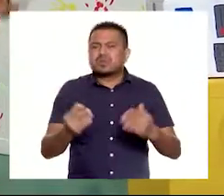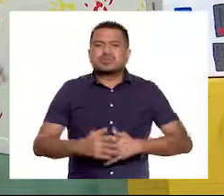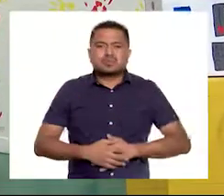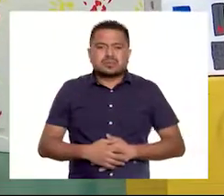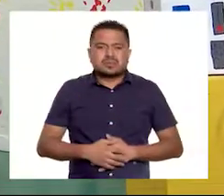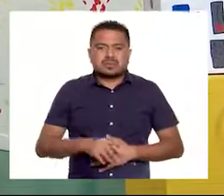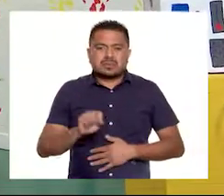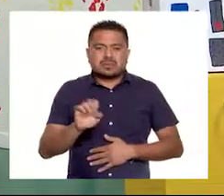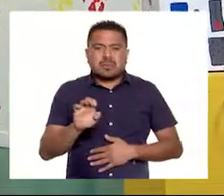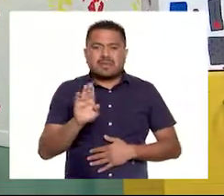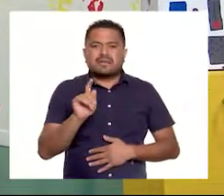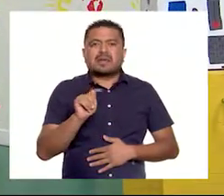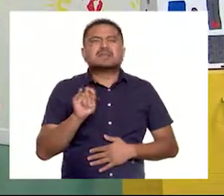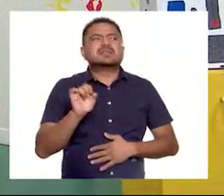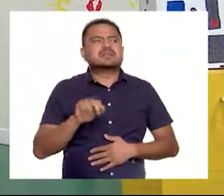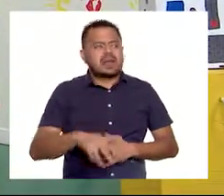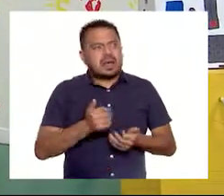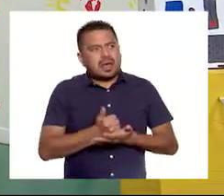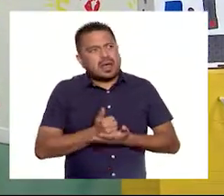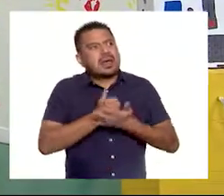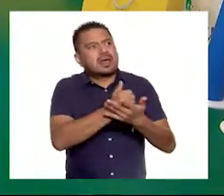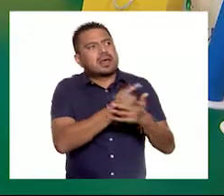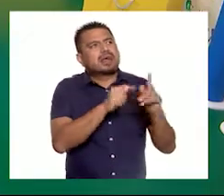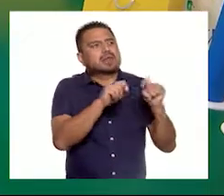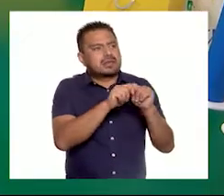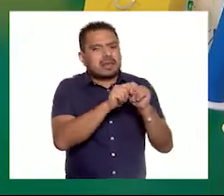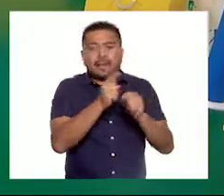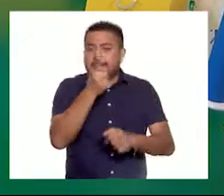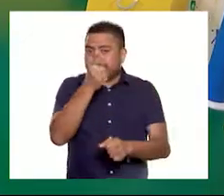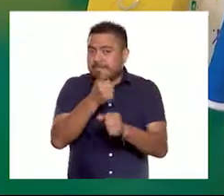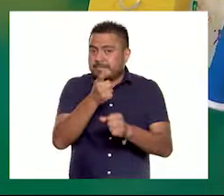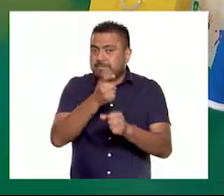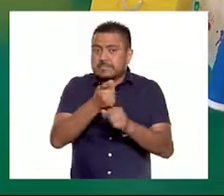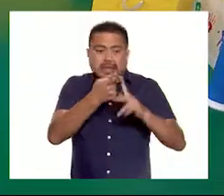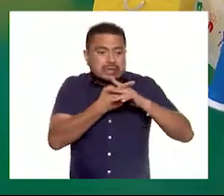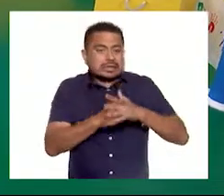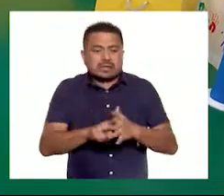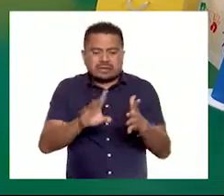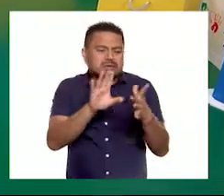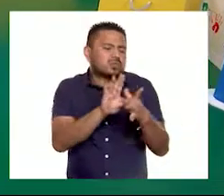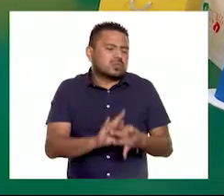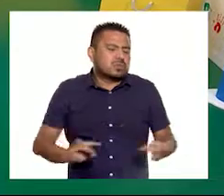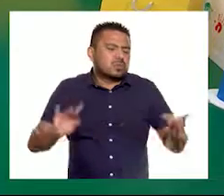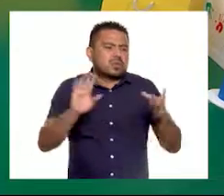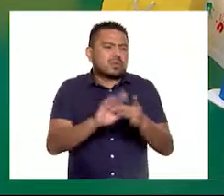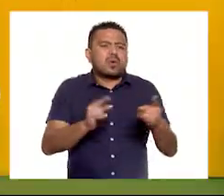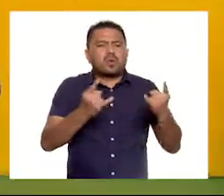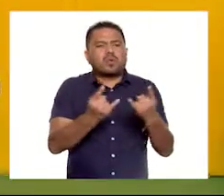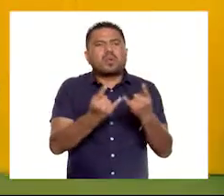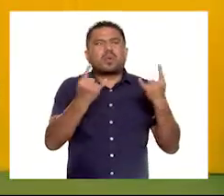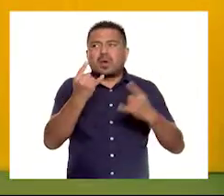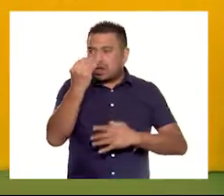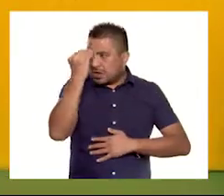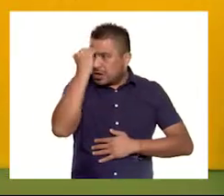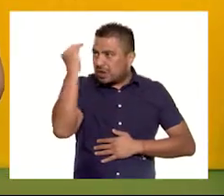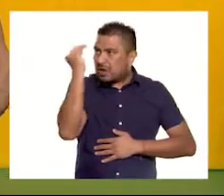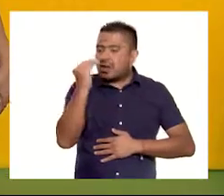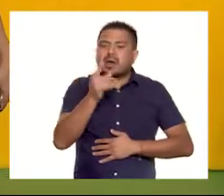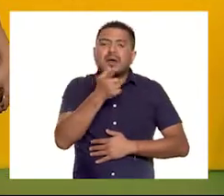Ay, Sebastián ayudó a su tía. Primero, empezó a contarles un cuento de horror